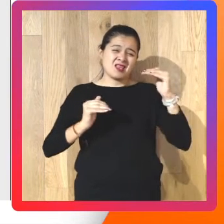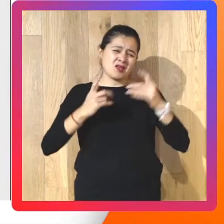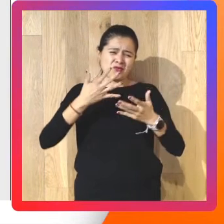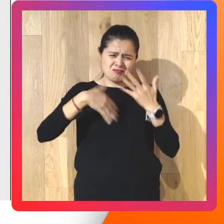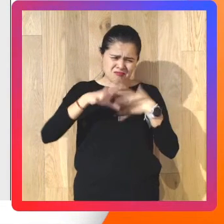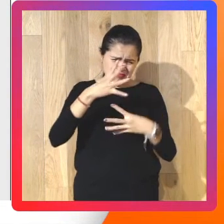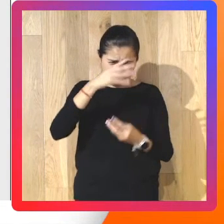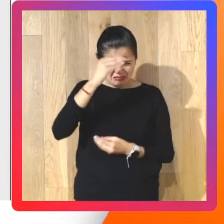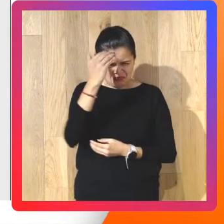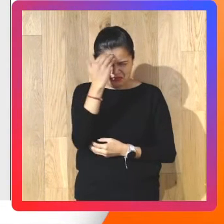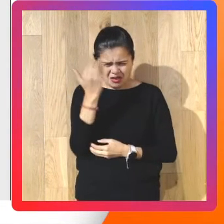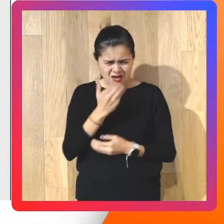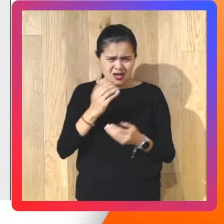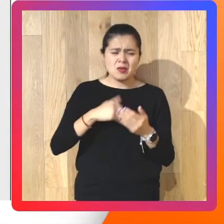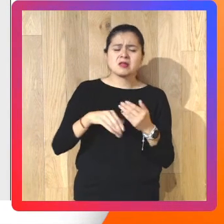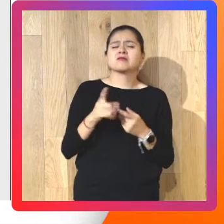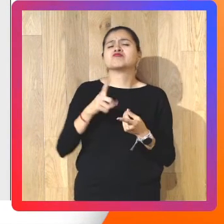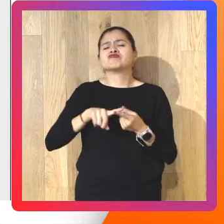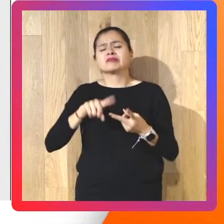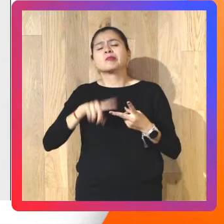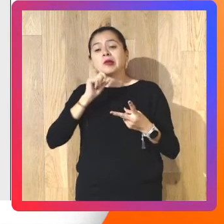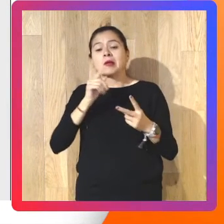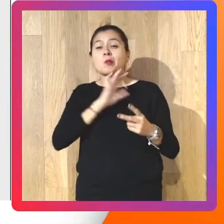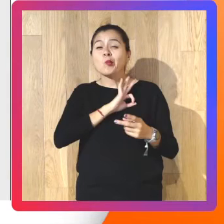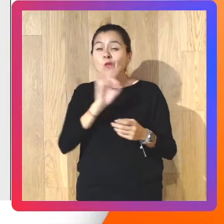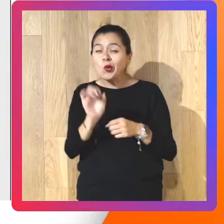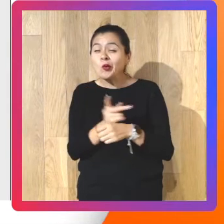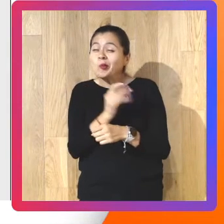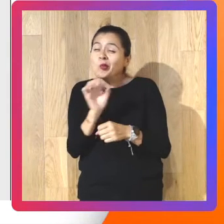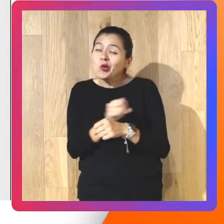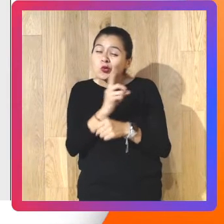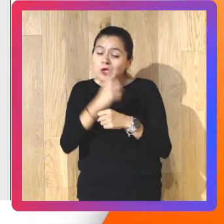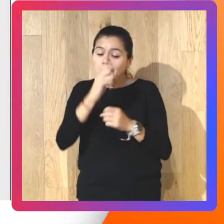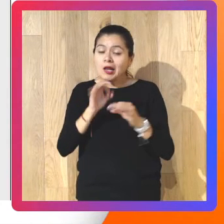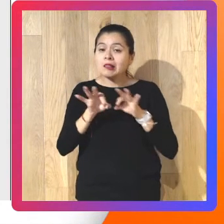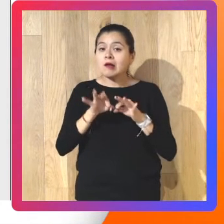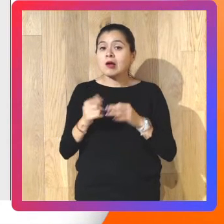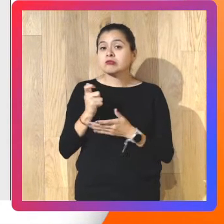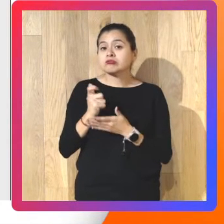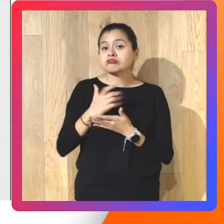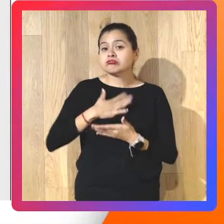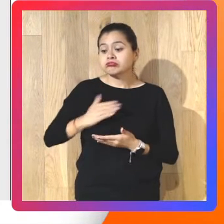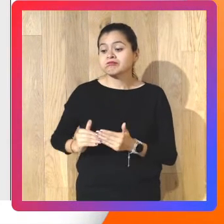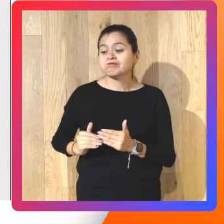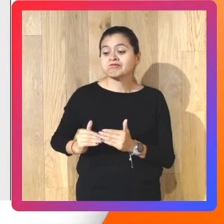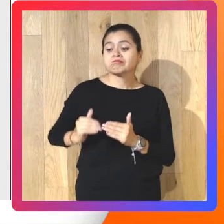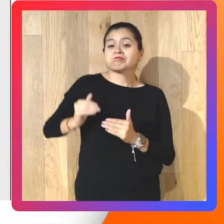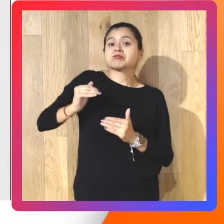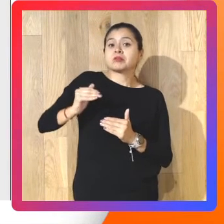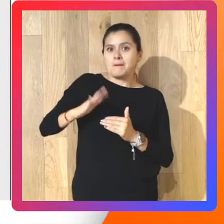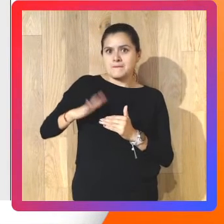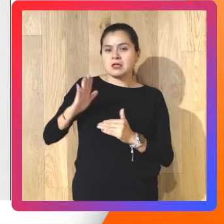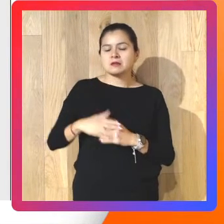también a tener la posibilidad de aumento del salario, de los salarios más bajos. Pasamos la movilidad